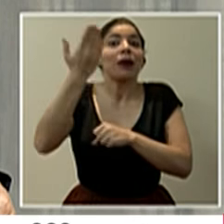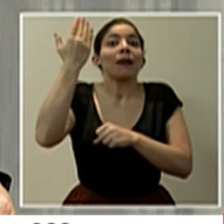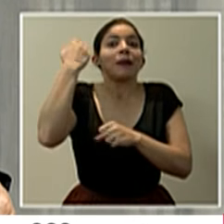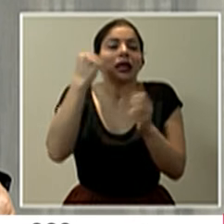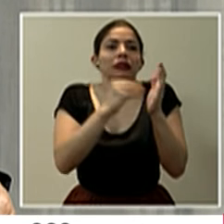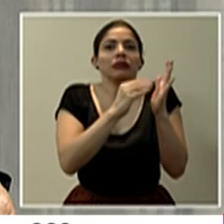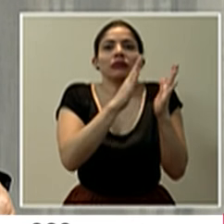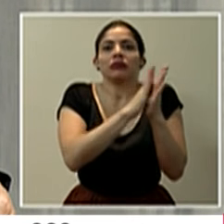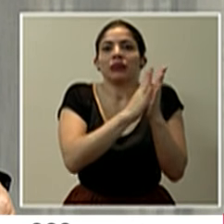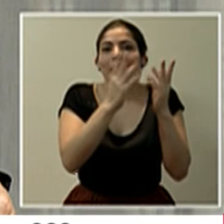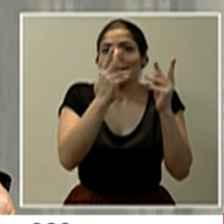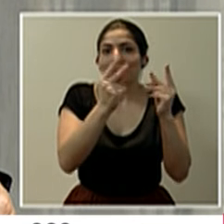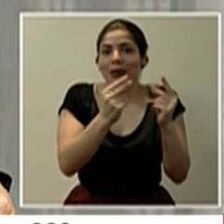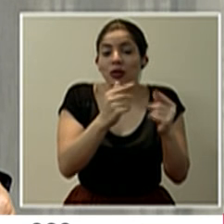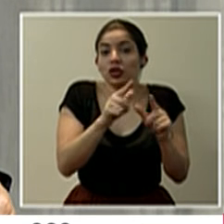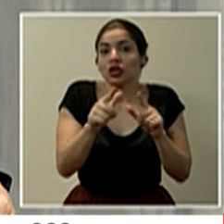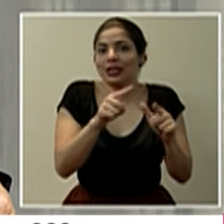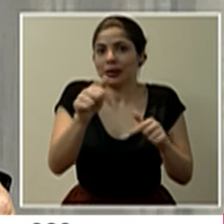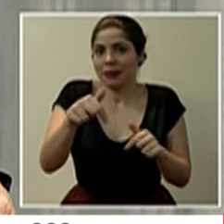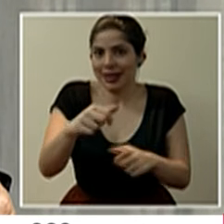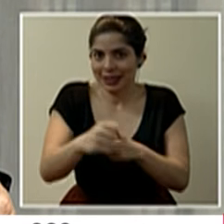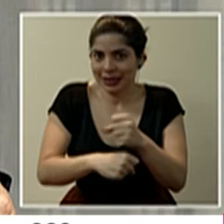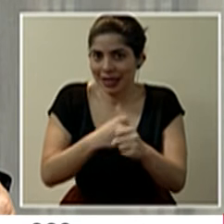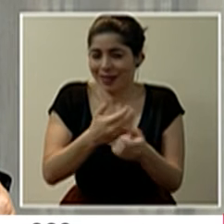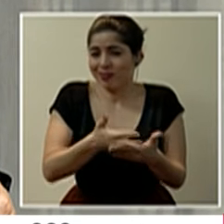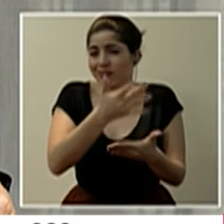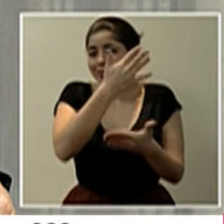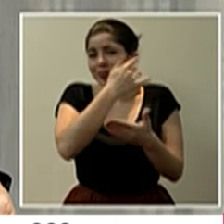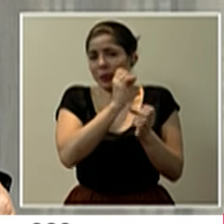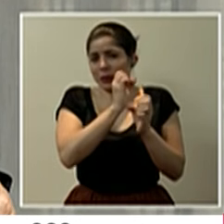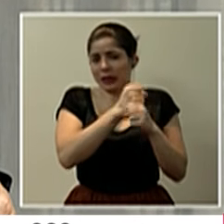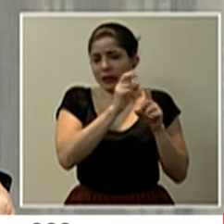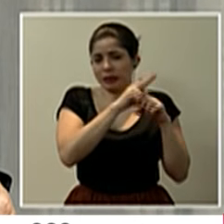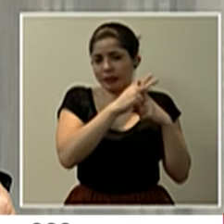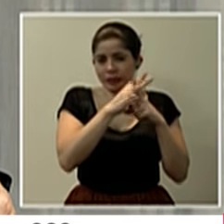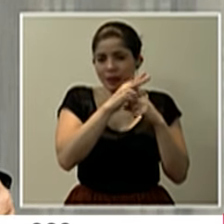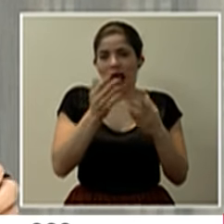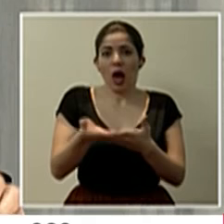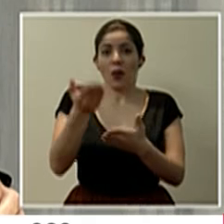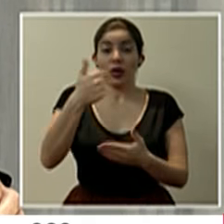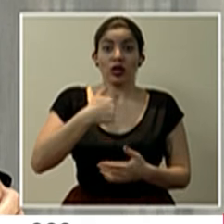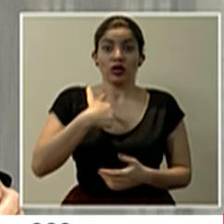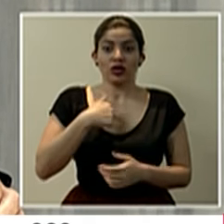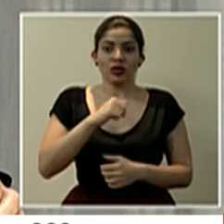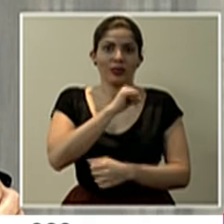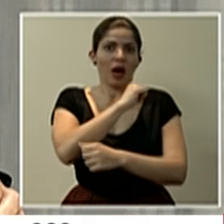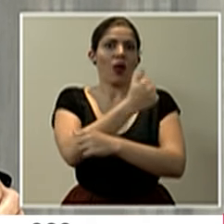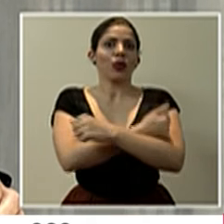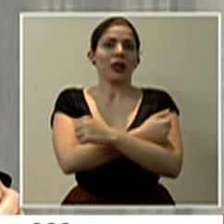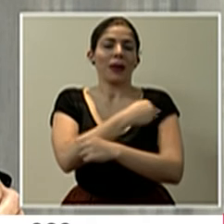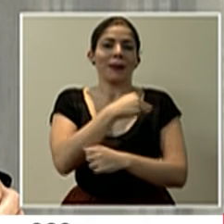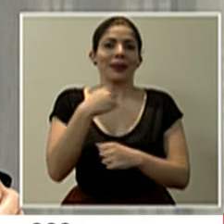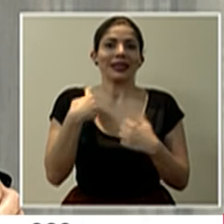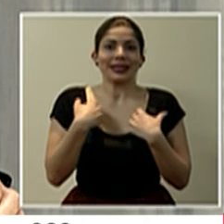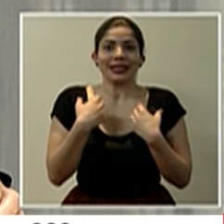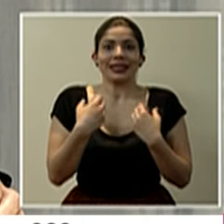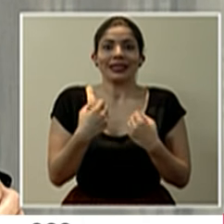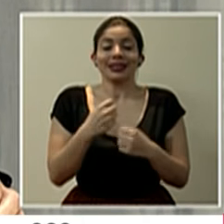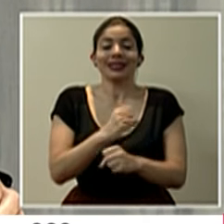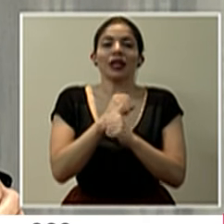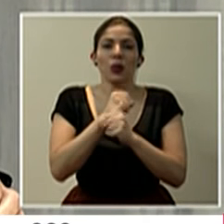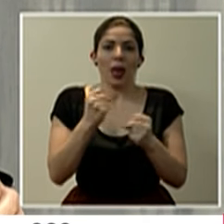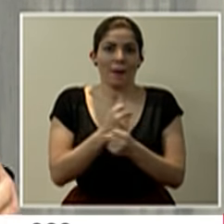presupuestado en el año pasado para este año, ese aumento, y yo como jerarca del Ministerio de Seguridad Pública pues lo